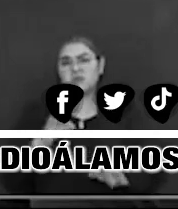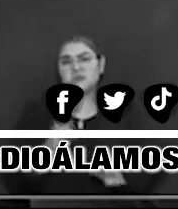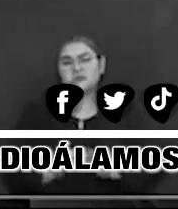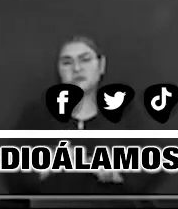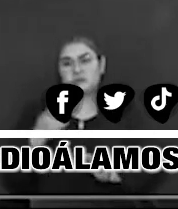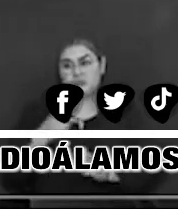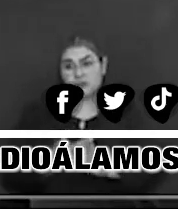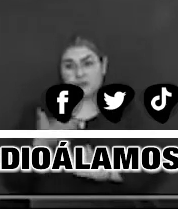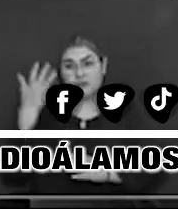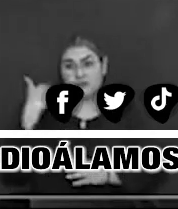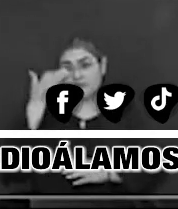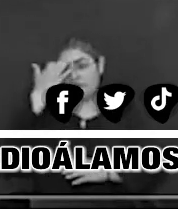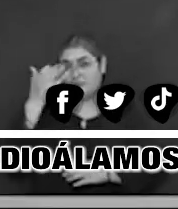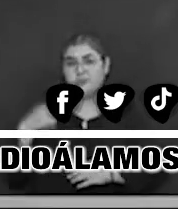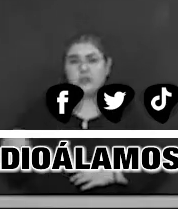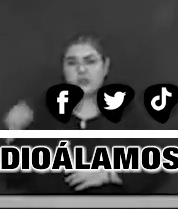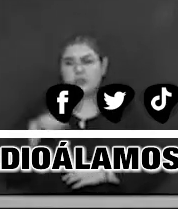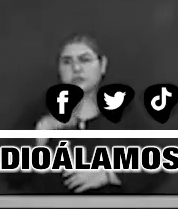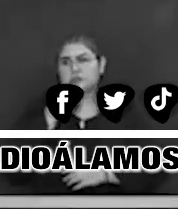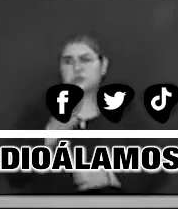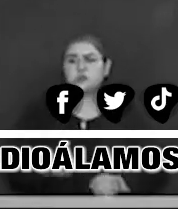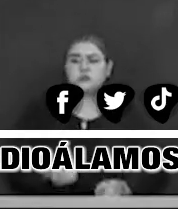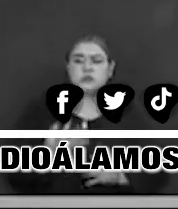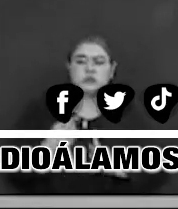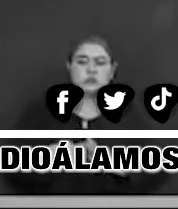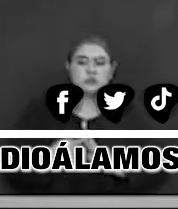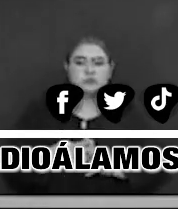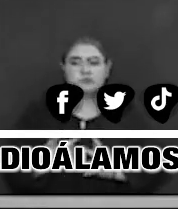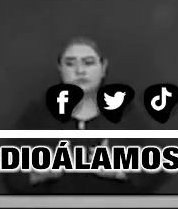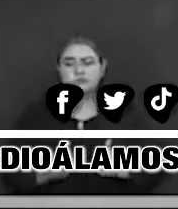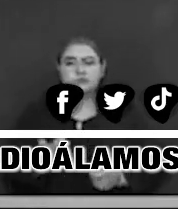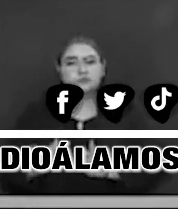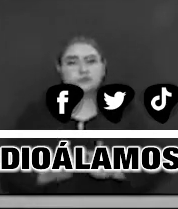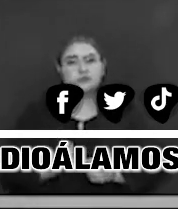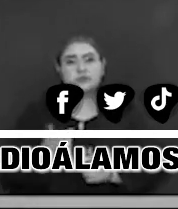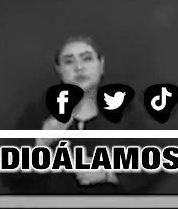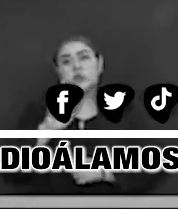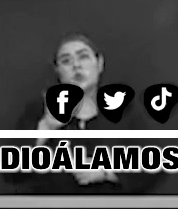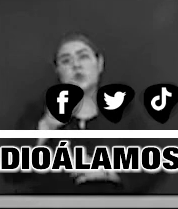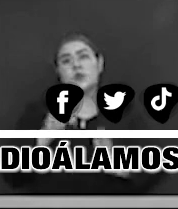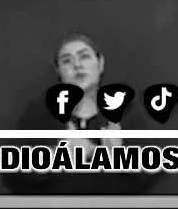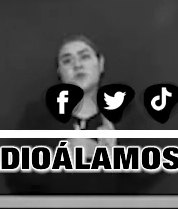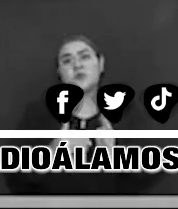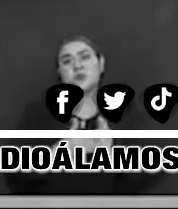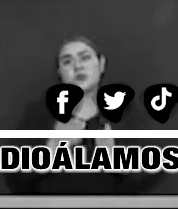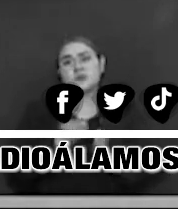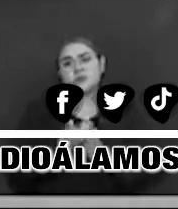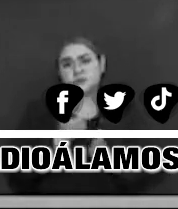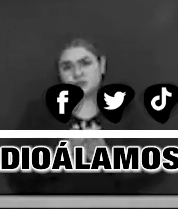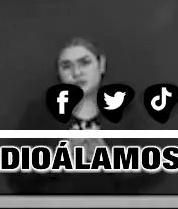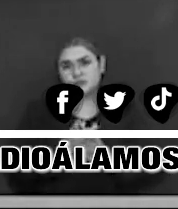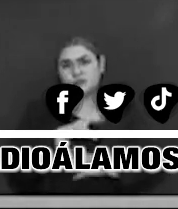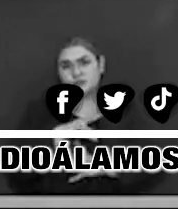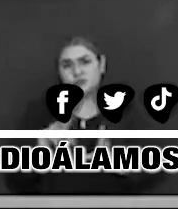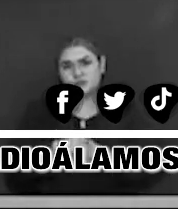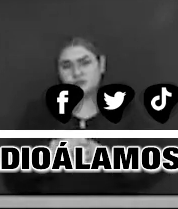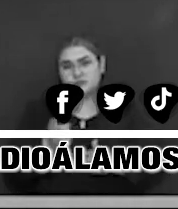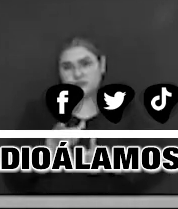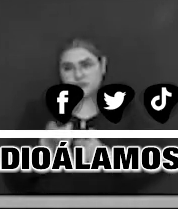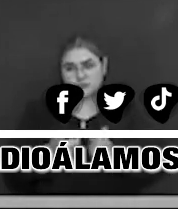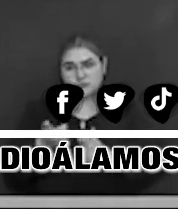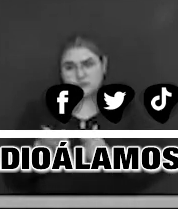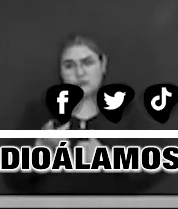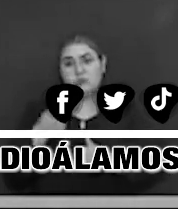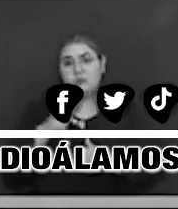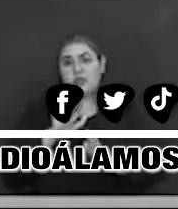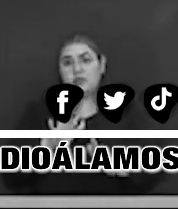en cuanto a Genaro García Luna y esas lacras, pues también, porque estaríamos lucidos de que el gobernador tuviera las manos sucias por